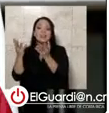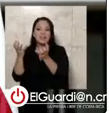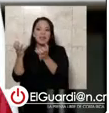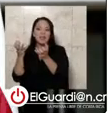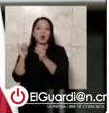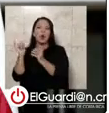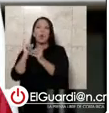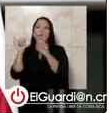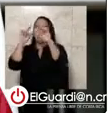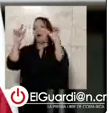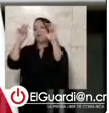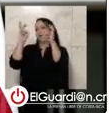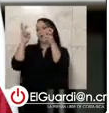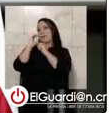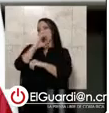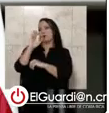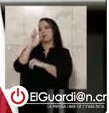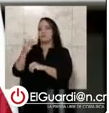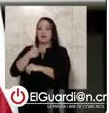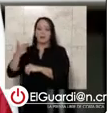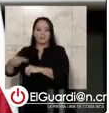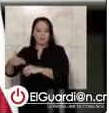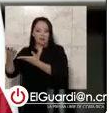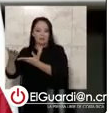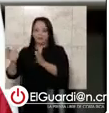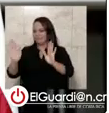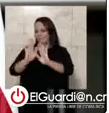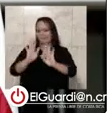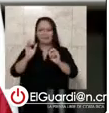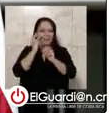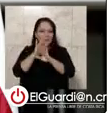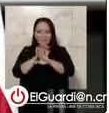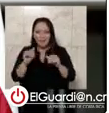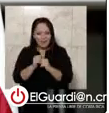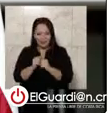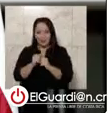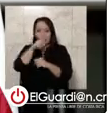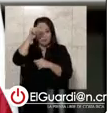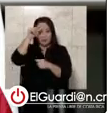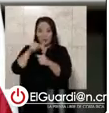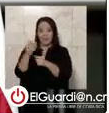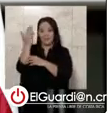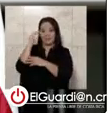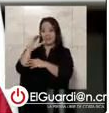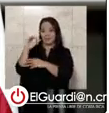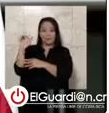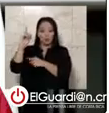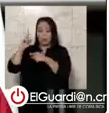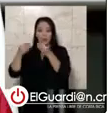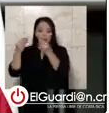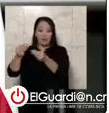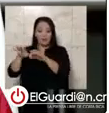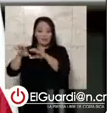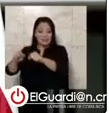Rica-China. Nada que ver. ¿No se acuerdan cuando la caja no podía dar citas porque la